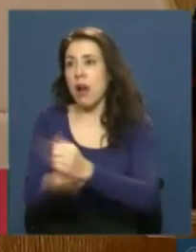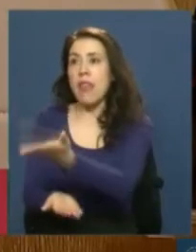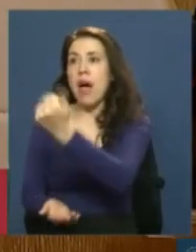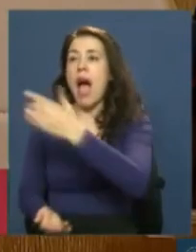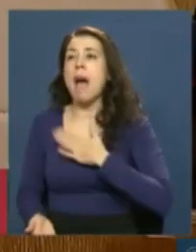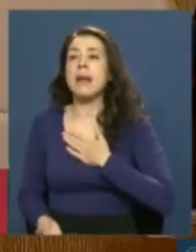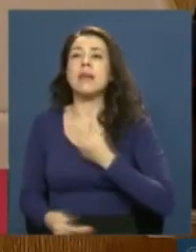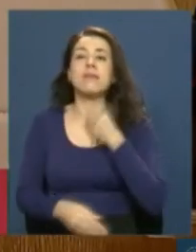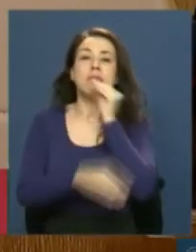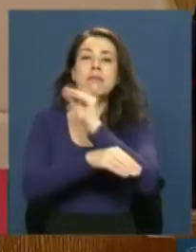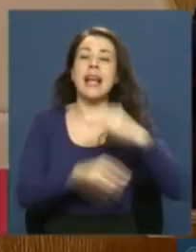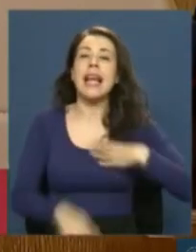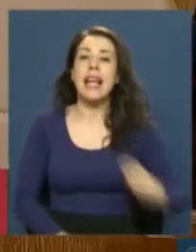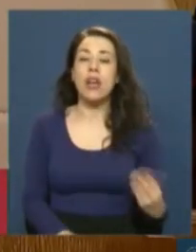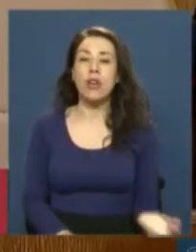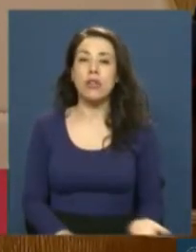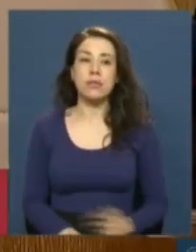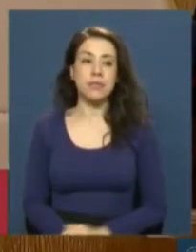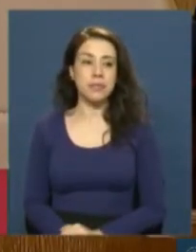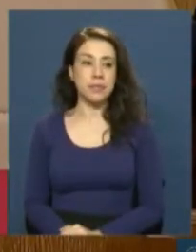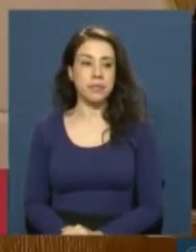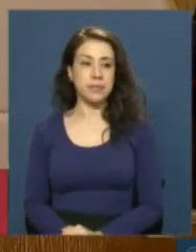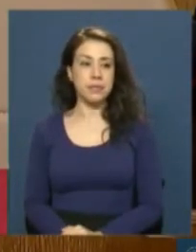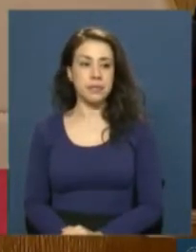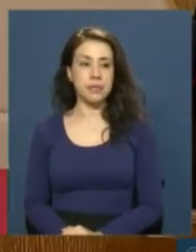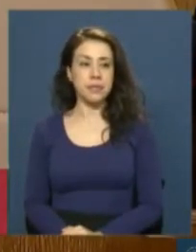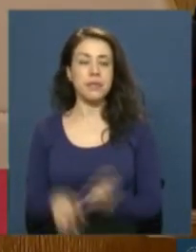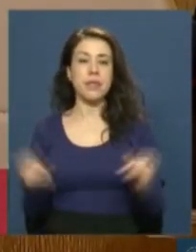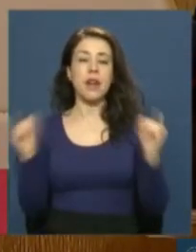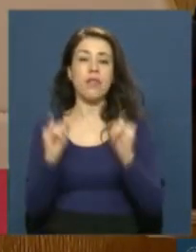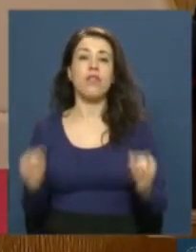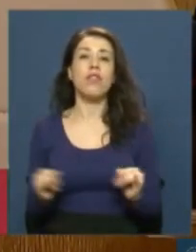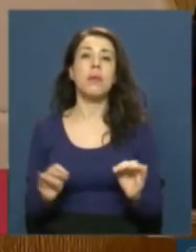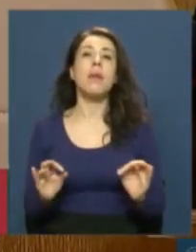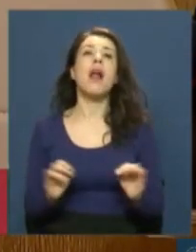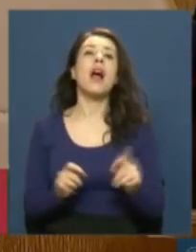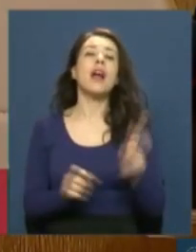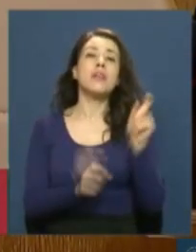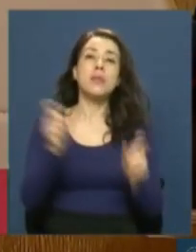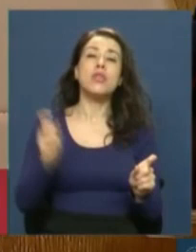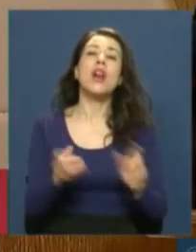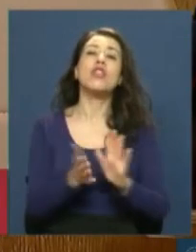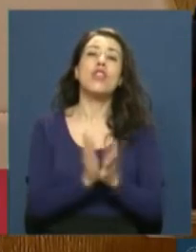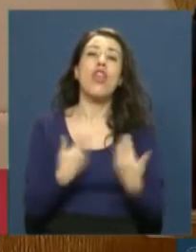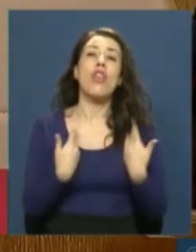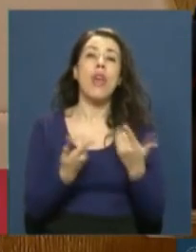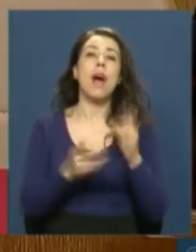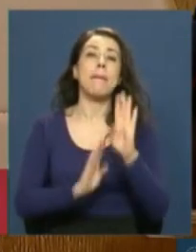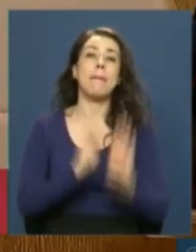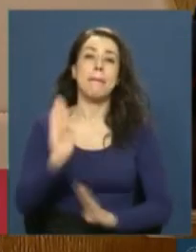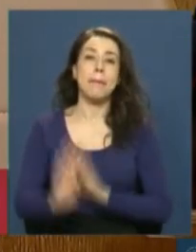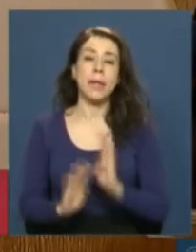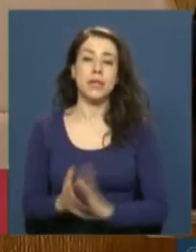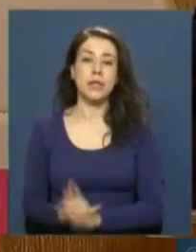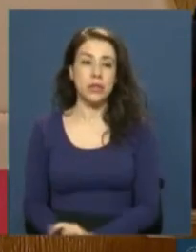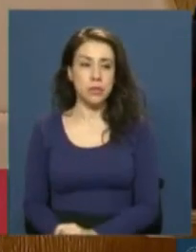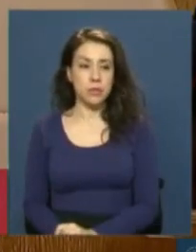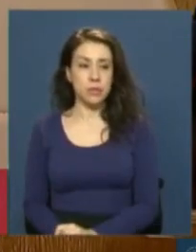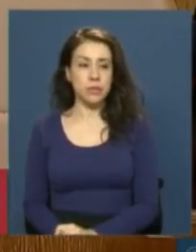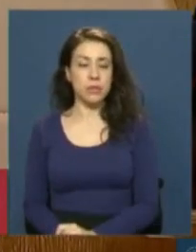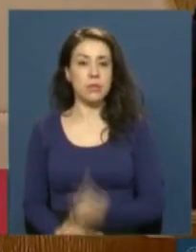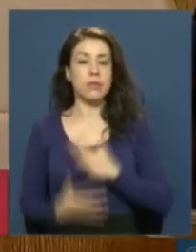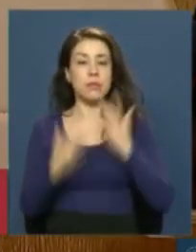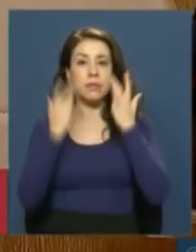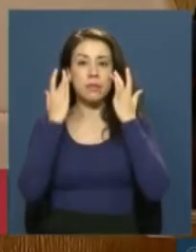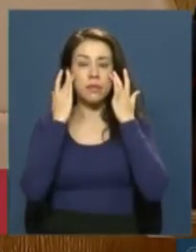me parece a mí cerramos el círculo para que nadie quede desprovisto de este resguardo presidente yo me